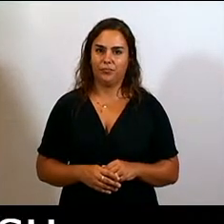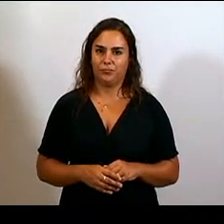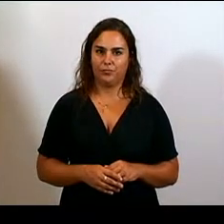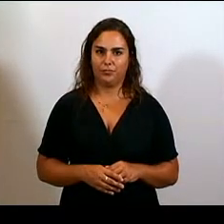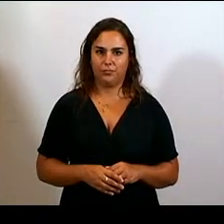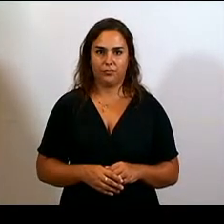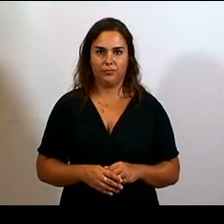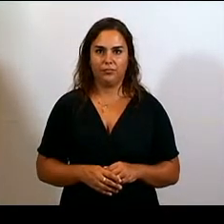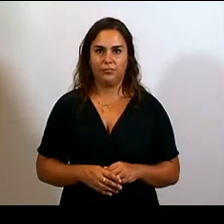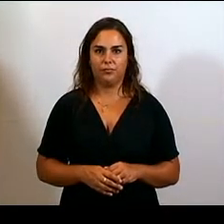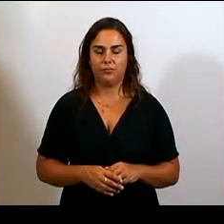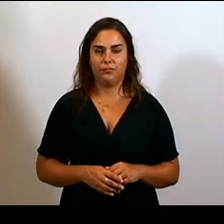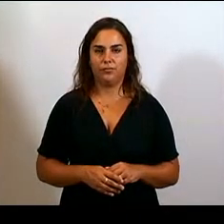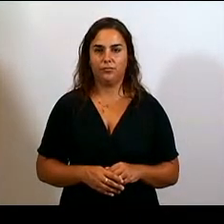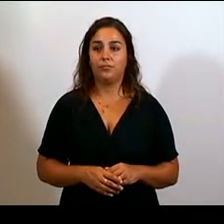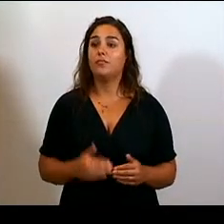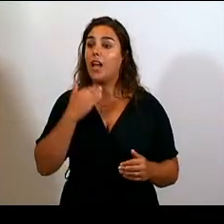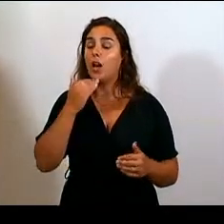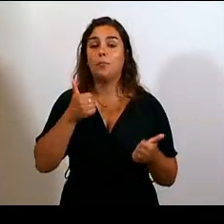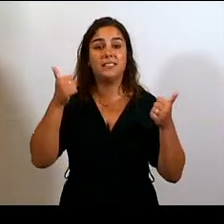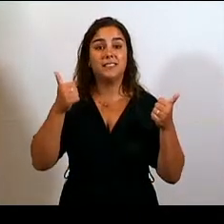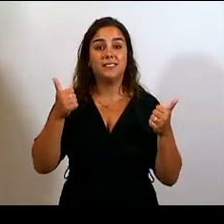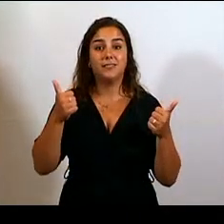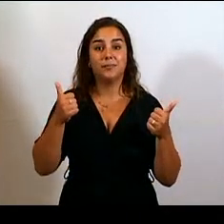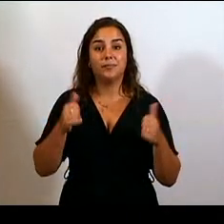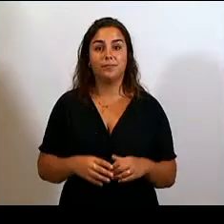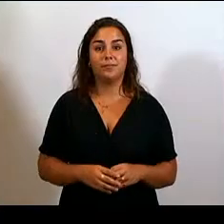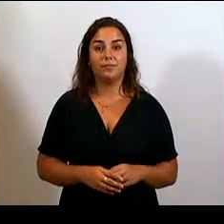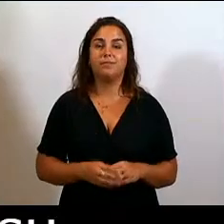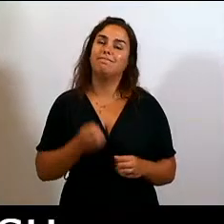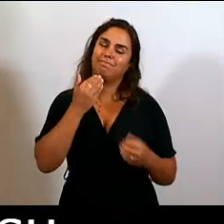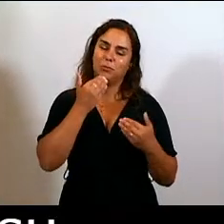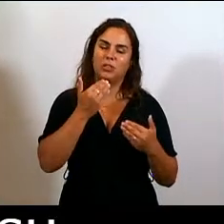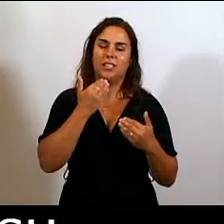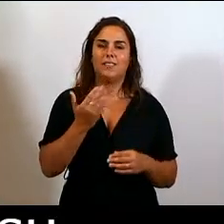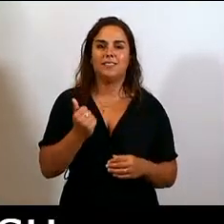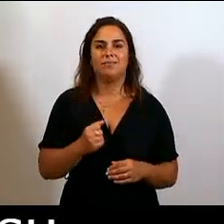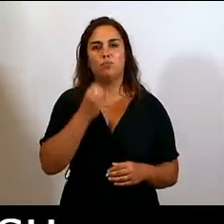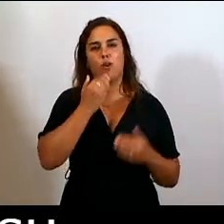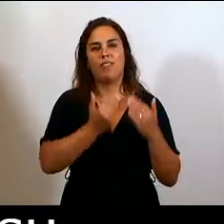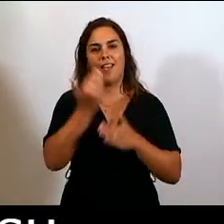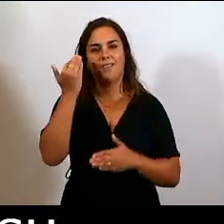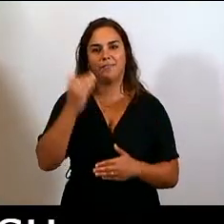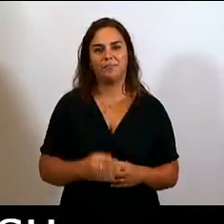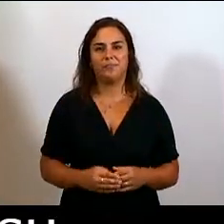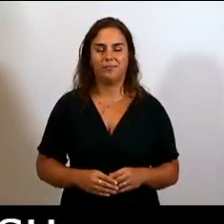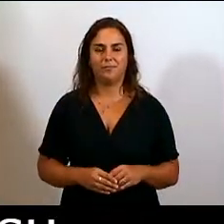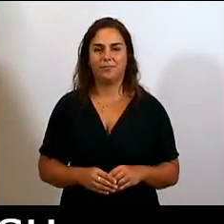¿Alguna pregunta más? Pues muchísimas gracias, que tengan buen día.